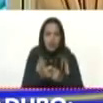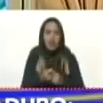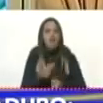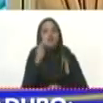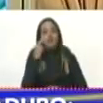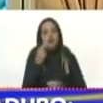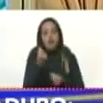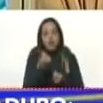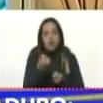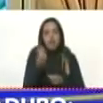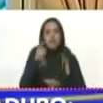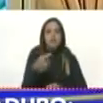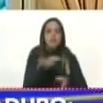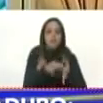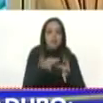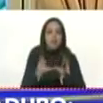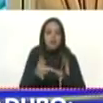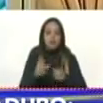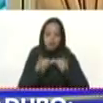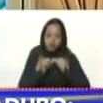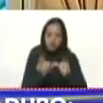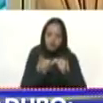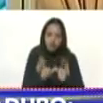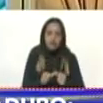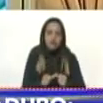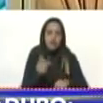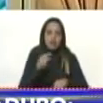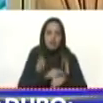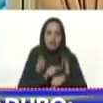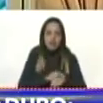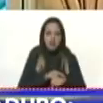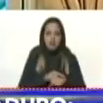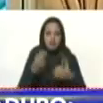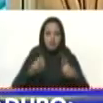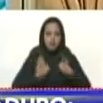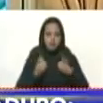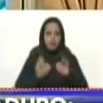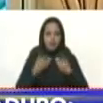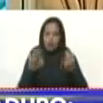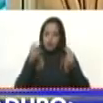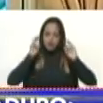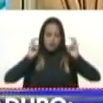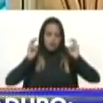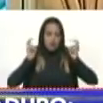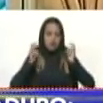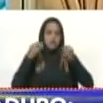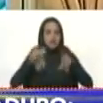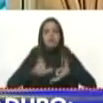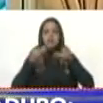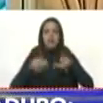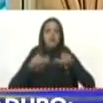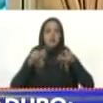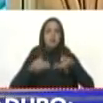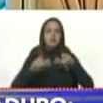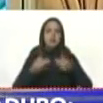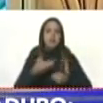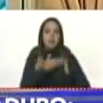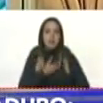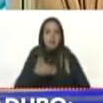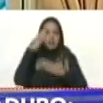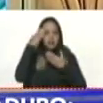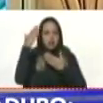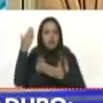dos navegando este tiempo histórico que nos toca vivir. Son muchos temas, siempre que tenemos. Quiero saludar